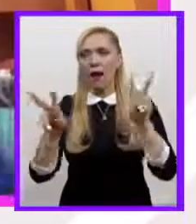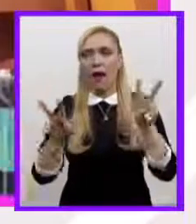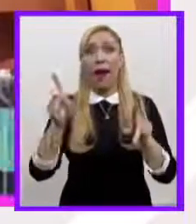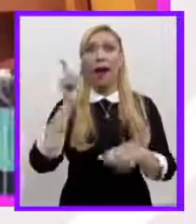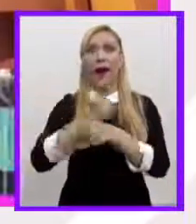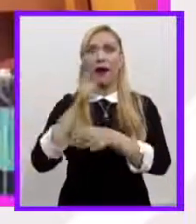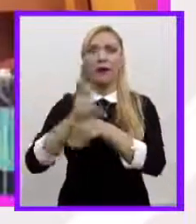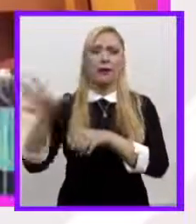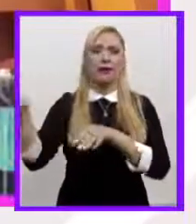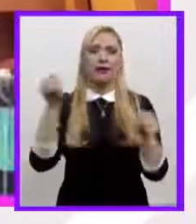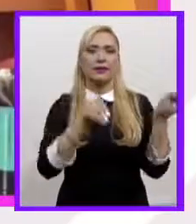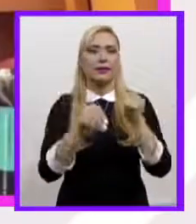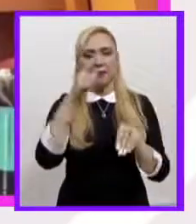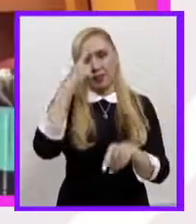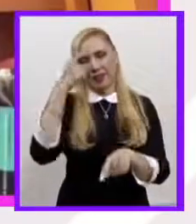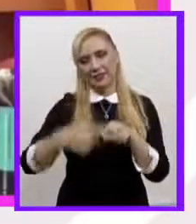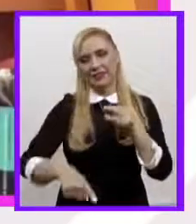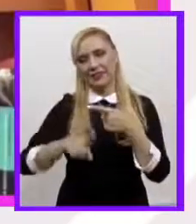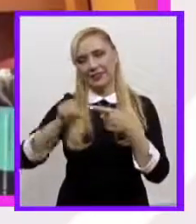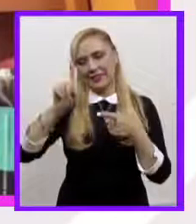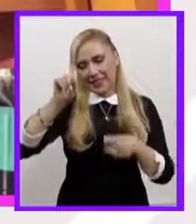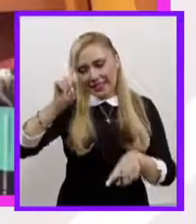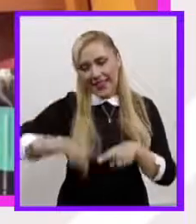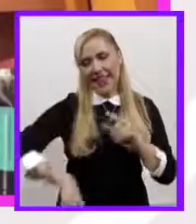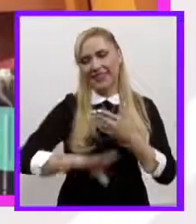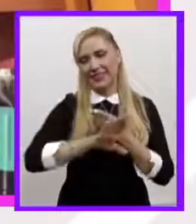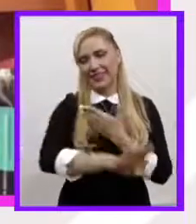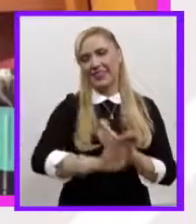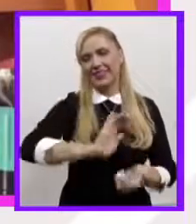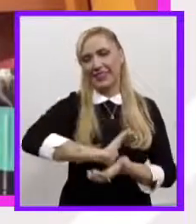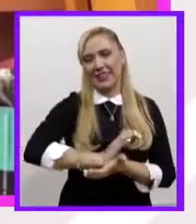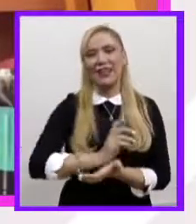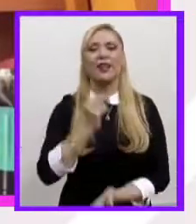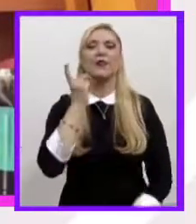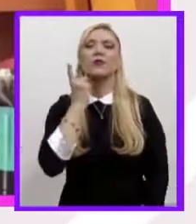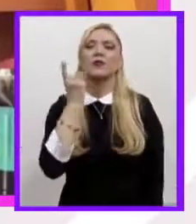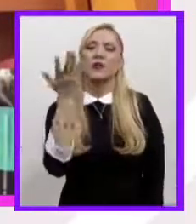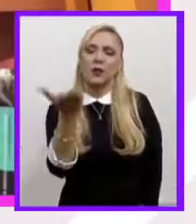diversificar el combate a la discriminación. Diputado, te agradezco como